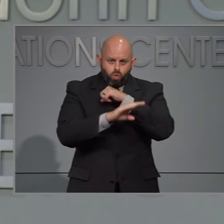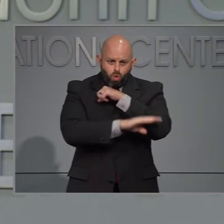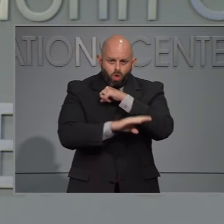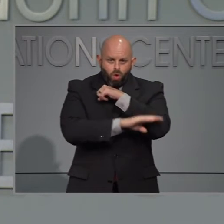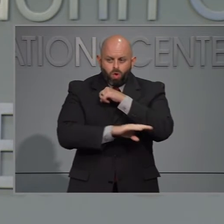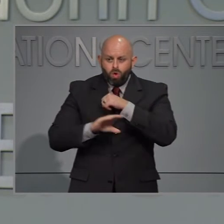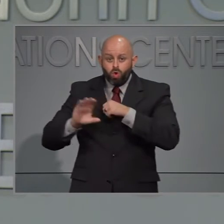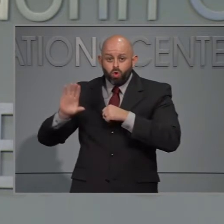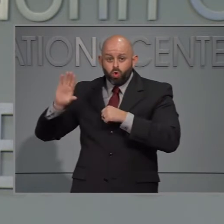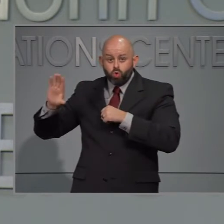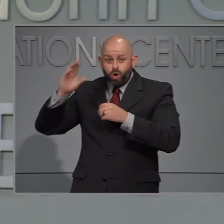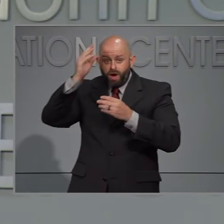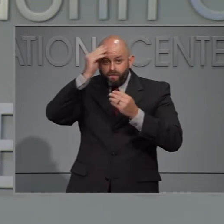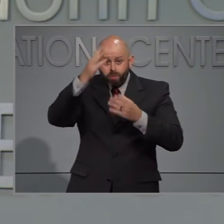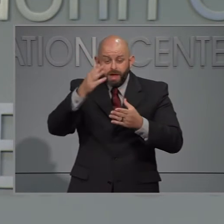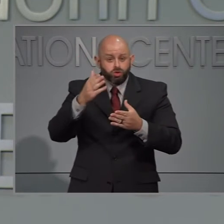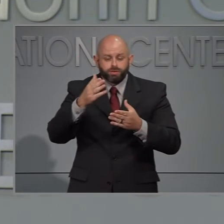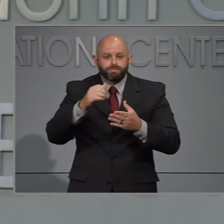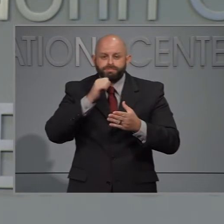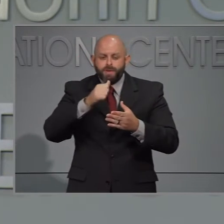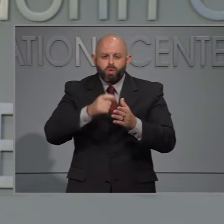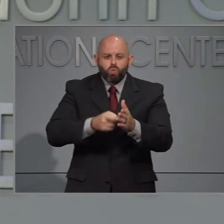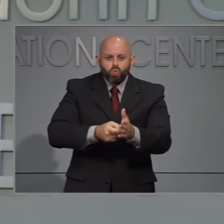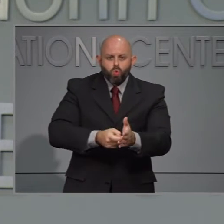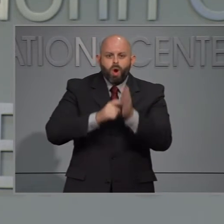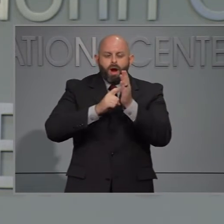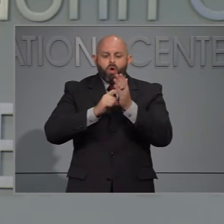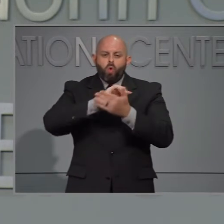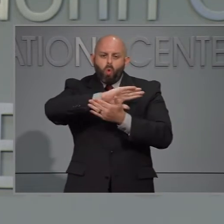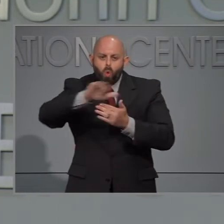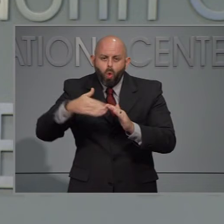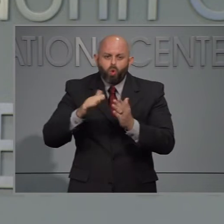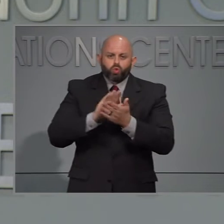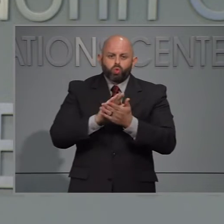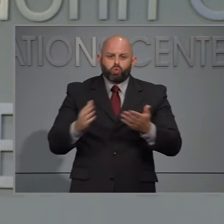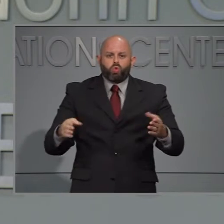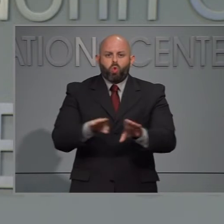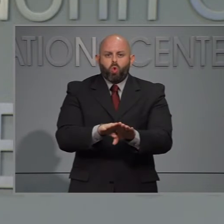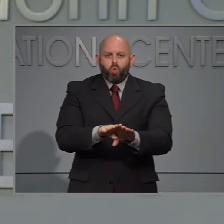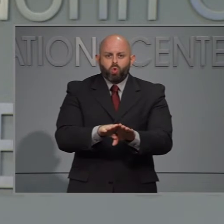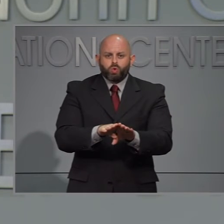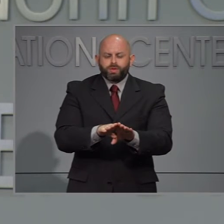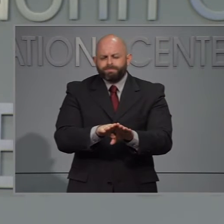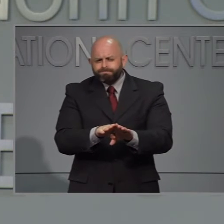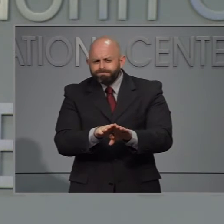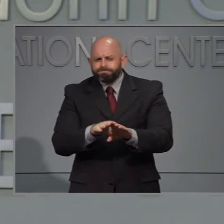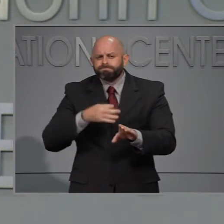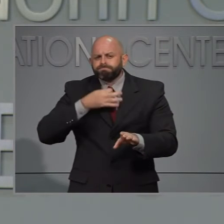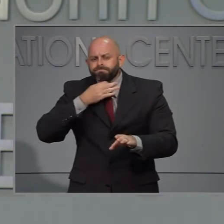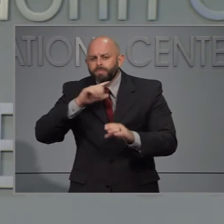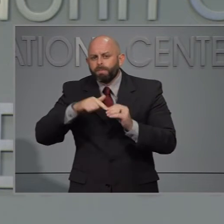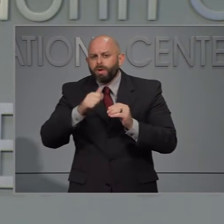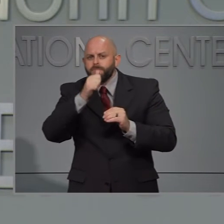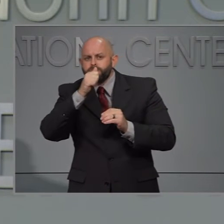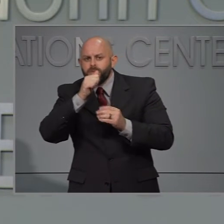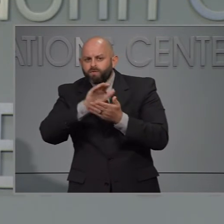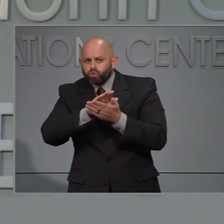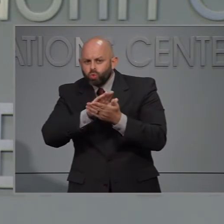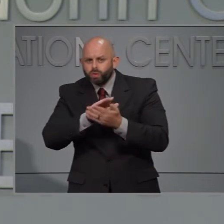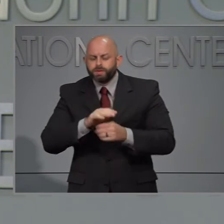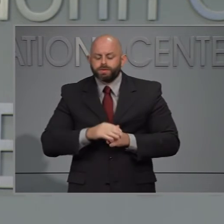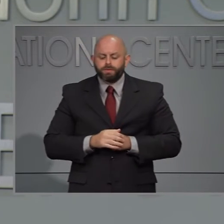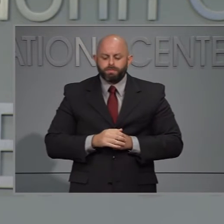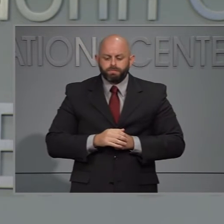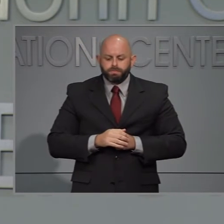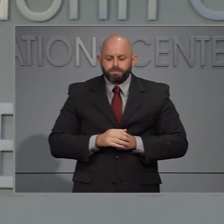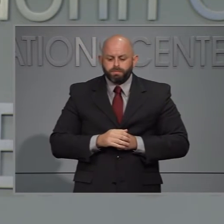escuelas como eso se hizo en la primavera. Entonces, ¿cómo se va a aplicar esto a las escuelas privadas? El vicepresidente Pence va a ir a Apex,